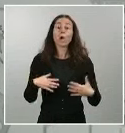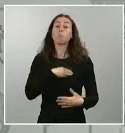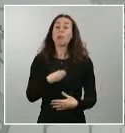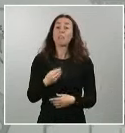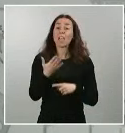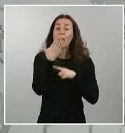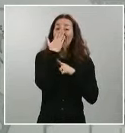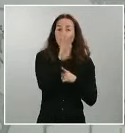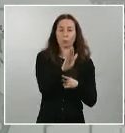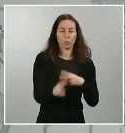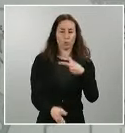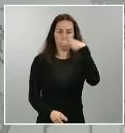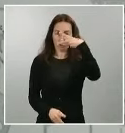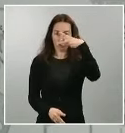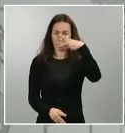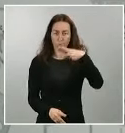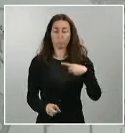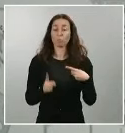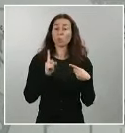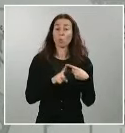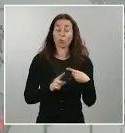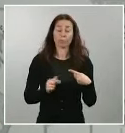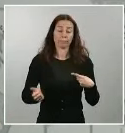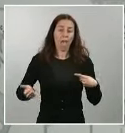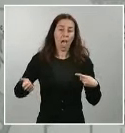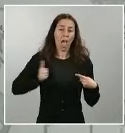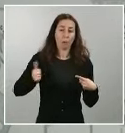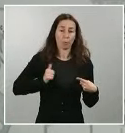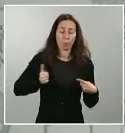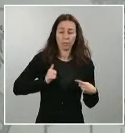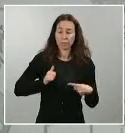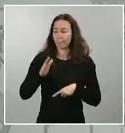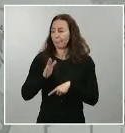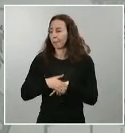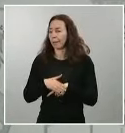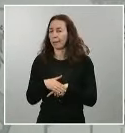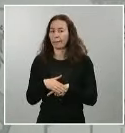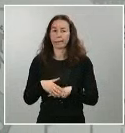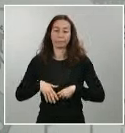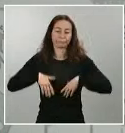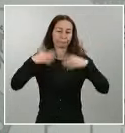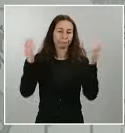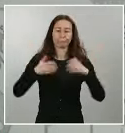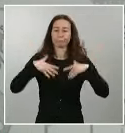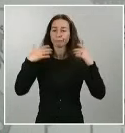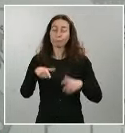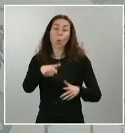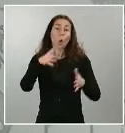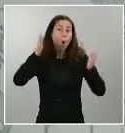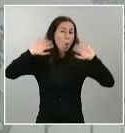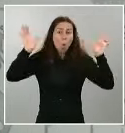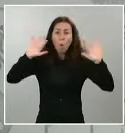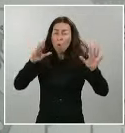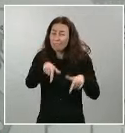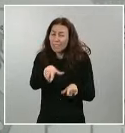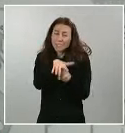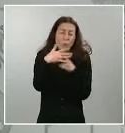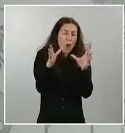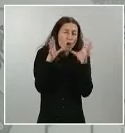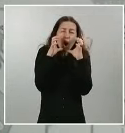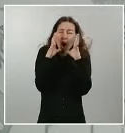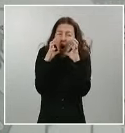quienes aprovechan para vocear la gravedad de la situación que todos ya conocemos y extender el miedo, y otros trabajan